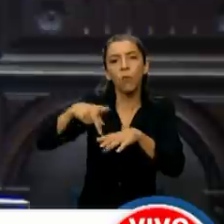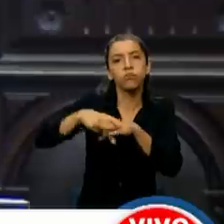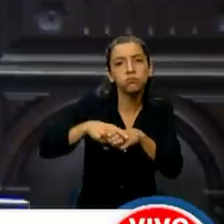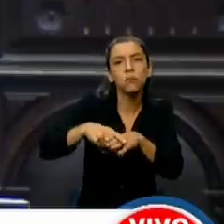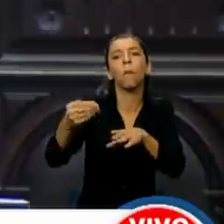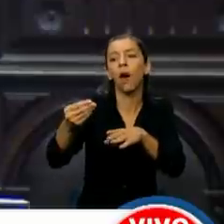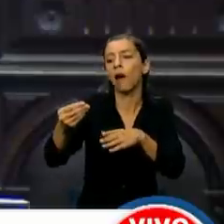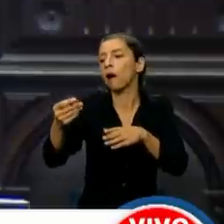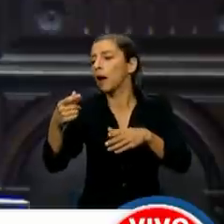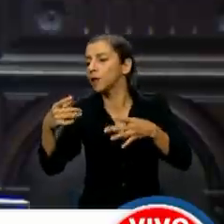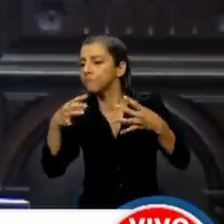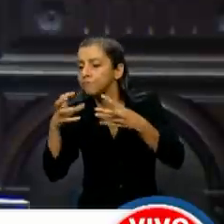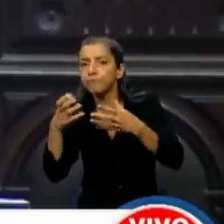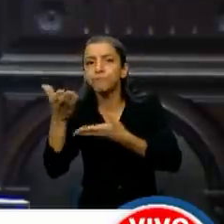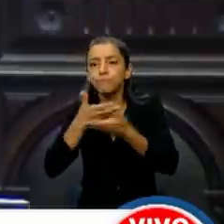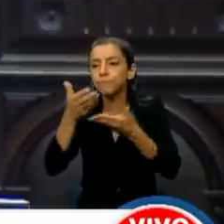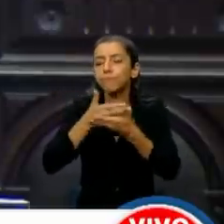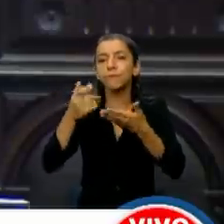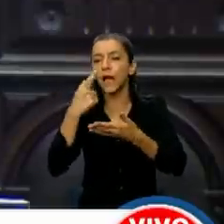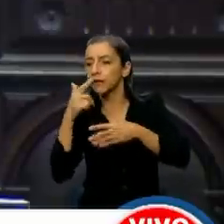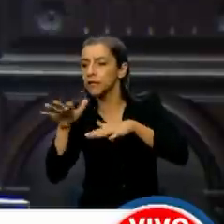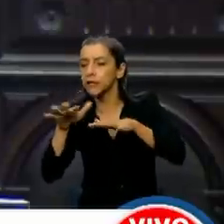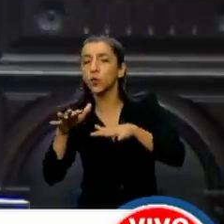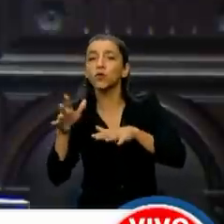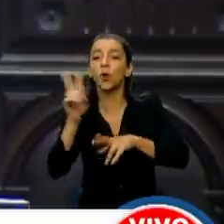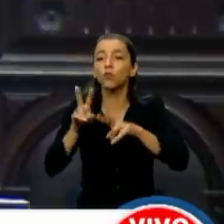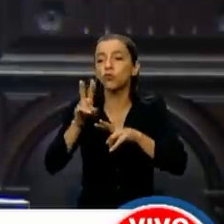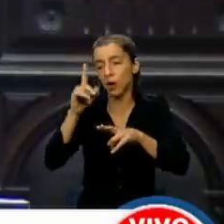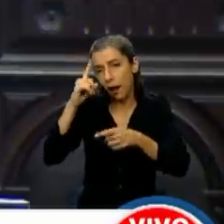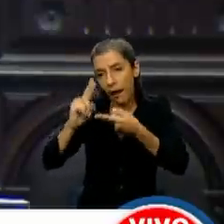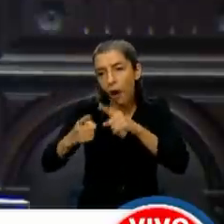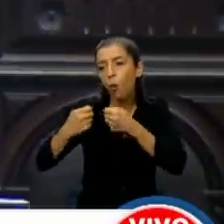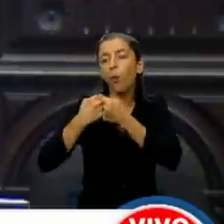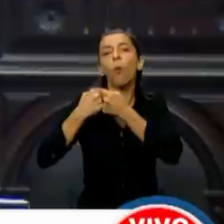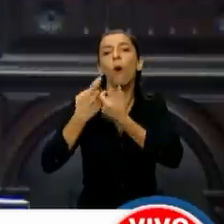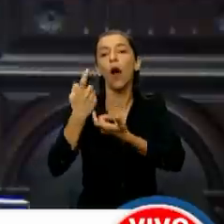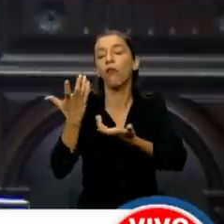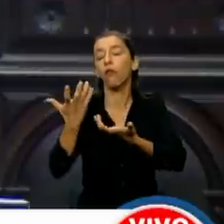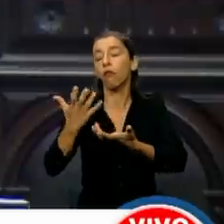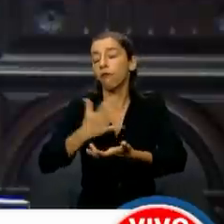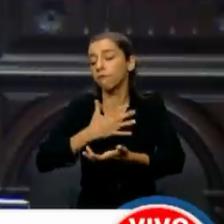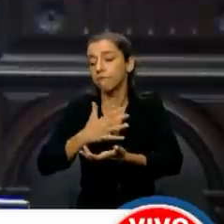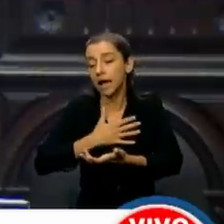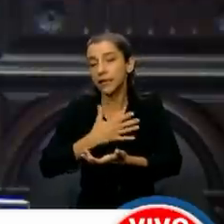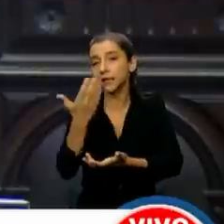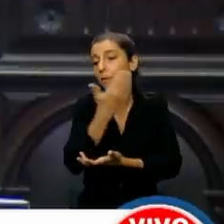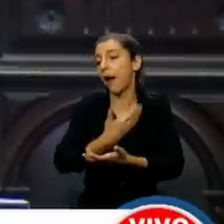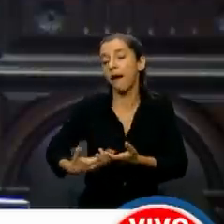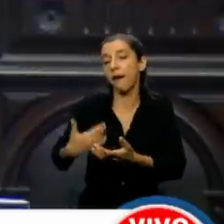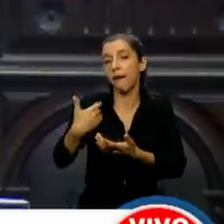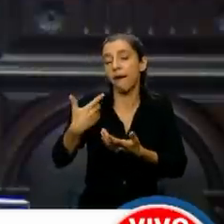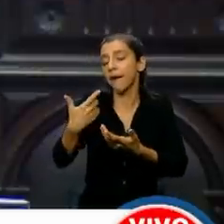la situación en la cual estábamos y podemos llegar a algún acuerdo con el oficialismo lamentablemente eso no se ha podido llegar